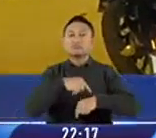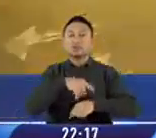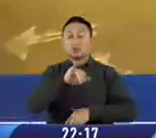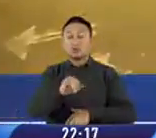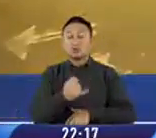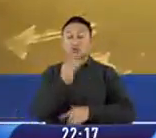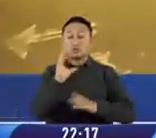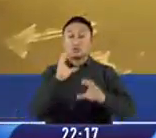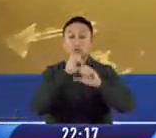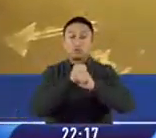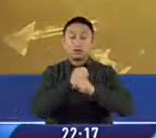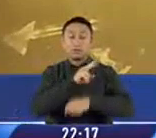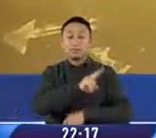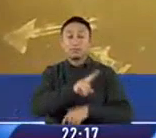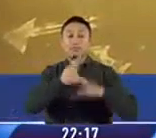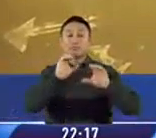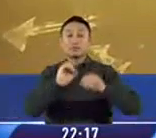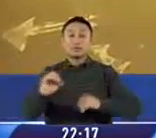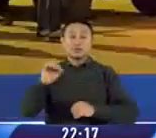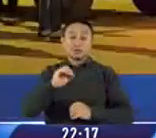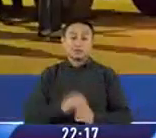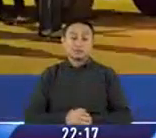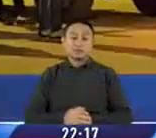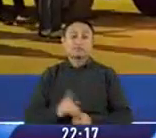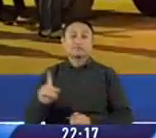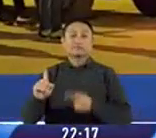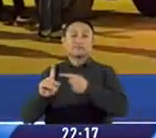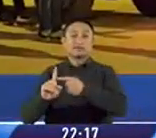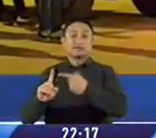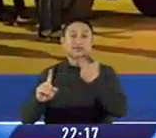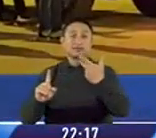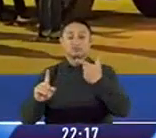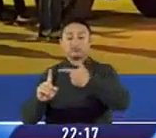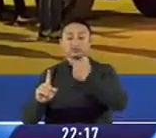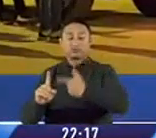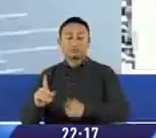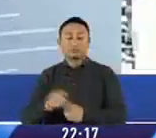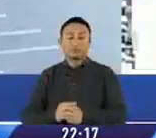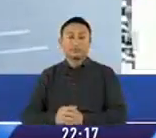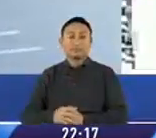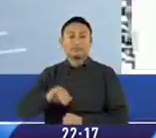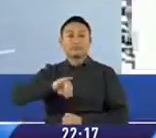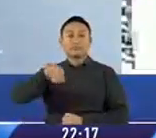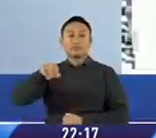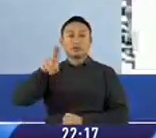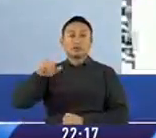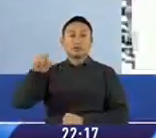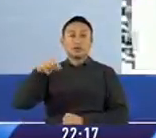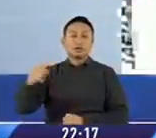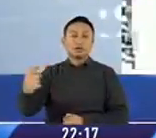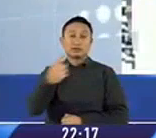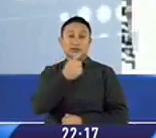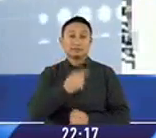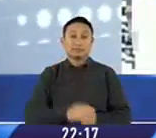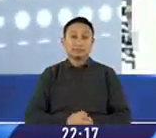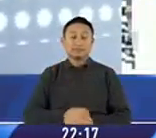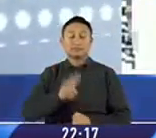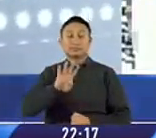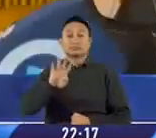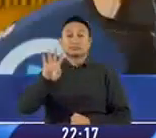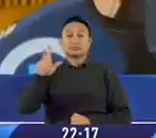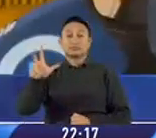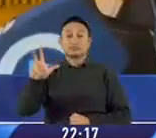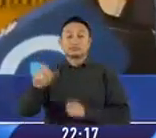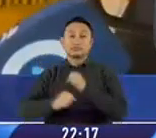jueves 26 de octubre. La víctima, quien recibió tres disparos, fue identificado como Juan Carlos Jaén Pacuruco, de 43